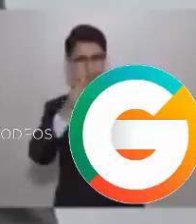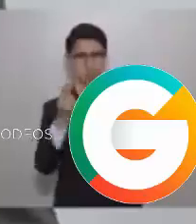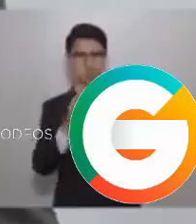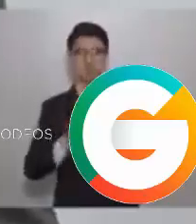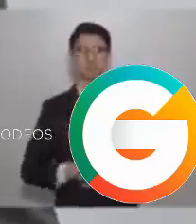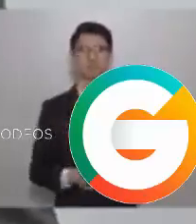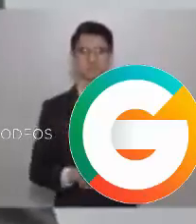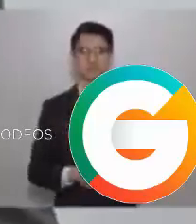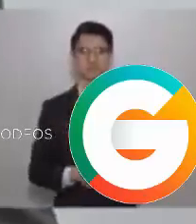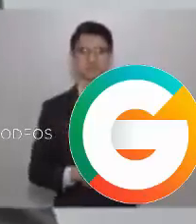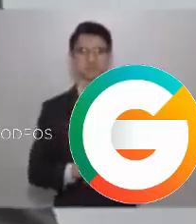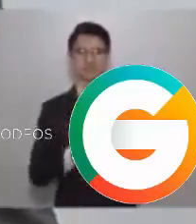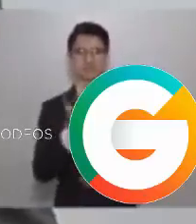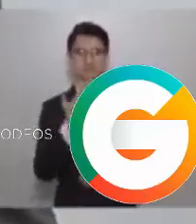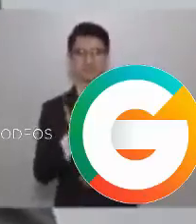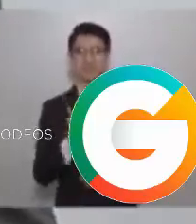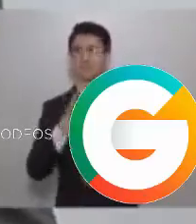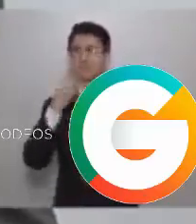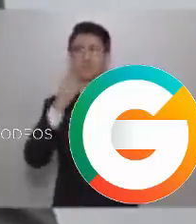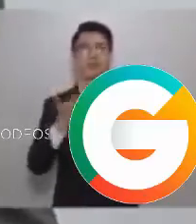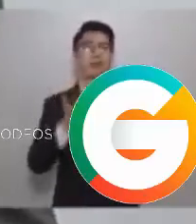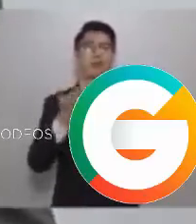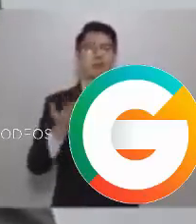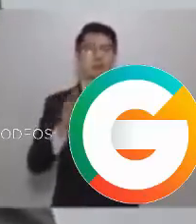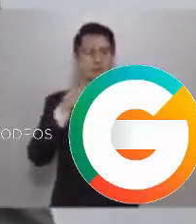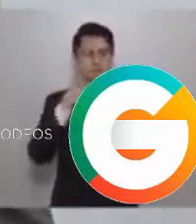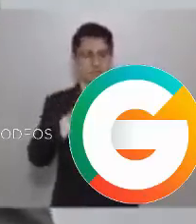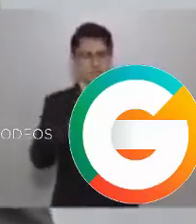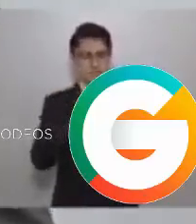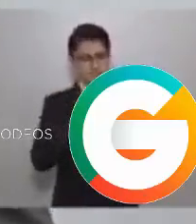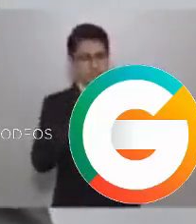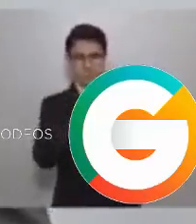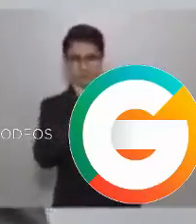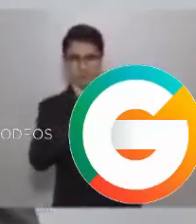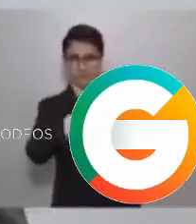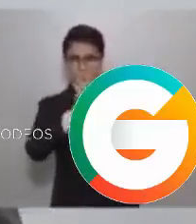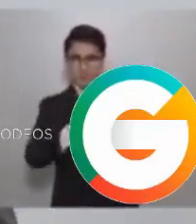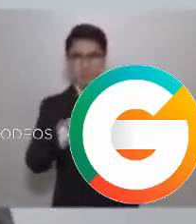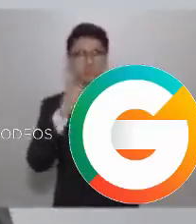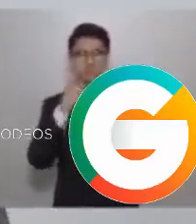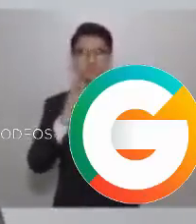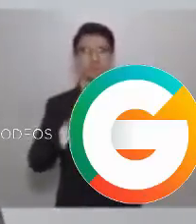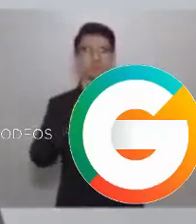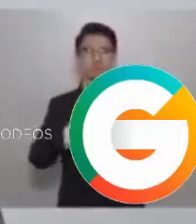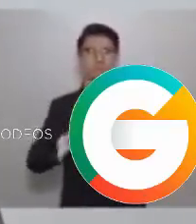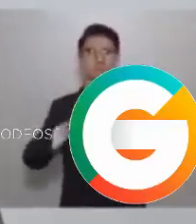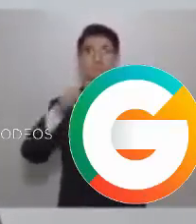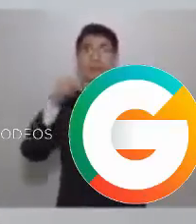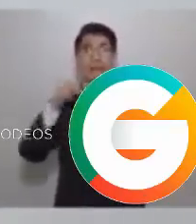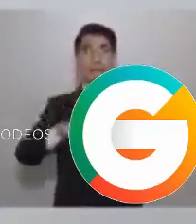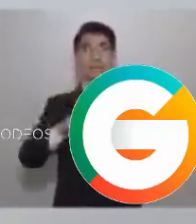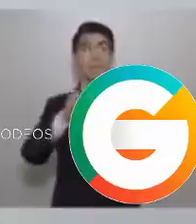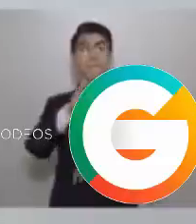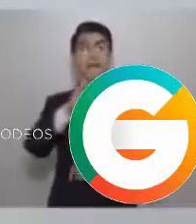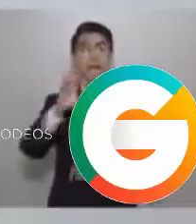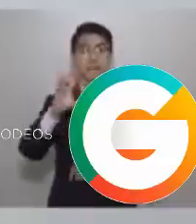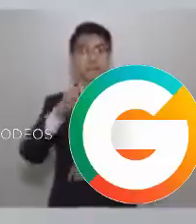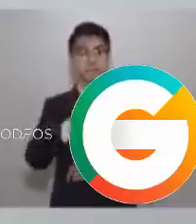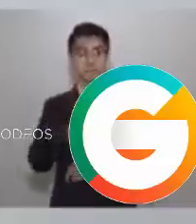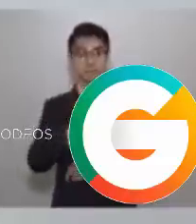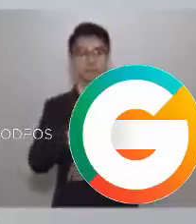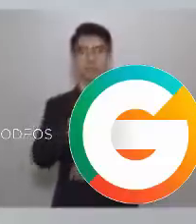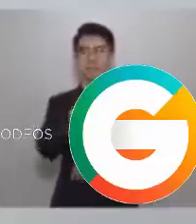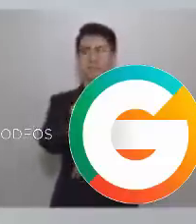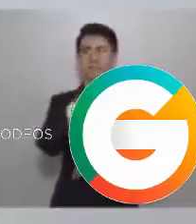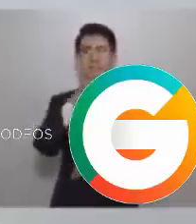ahí están. ¿Cómo se llama? Una muestra es la baja de homicidios en 6 de los 7 municipios, acción de Tijuana, que desgraciadamente